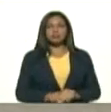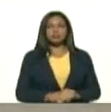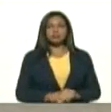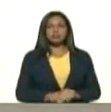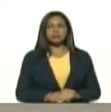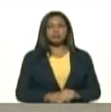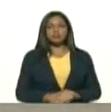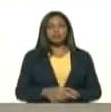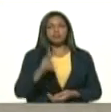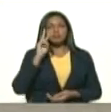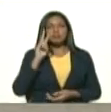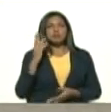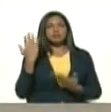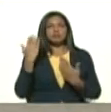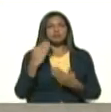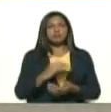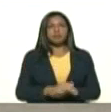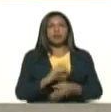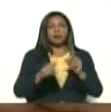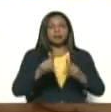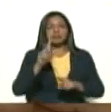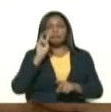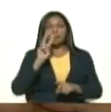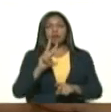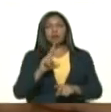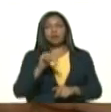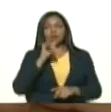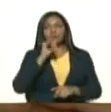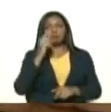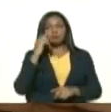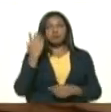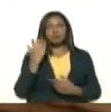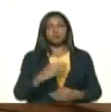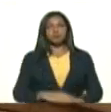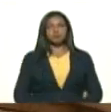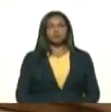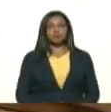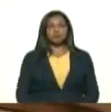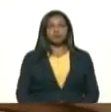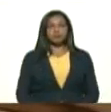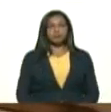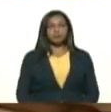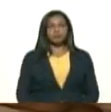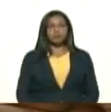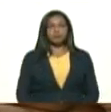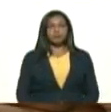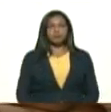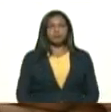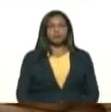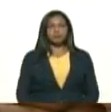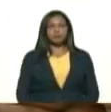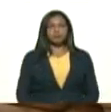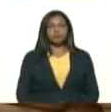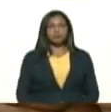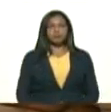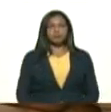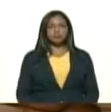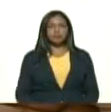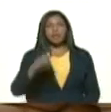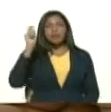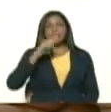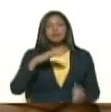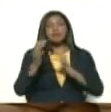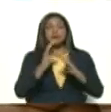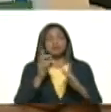Hagan bien la toma, porque yo a veces veo la noticia y no está bien la toma. En el mes de abril ustedes ven cómo ha